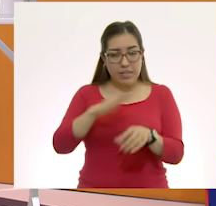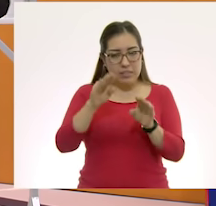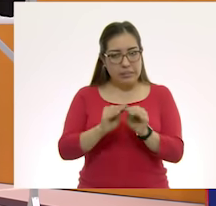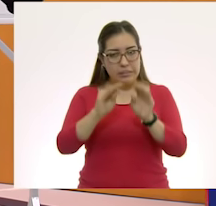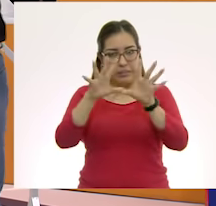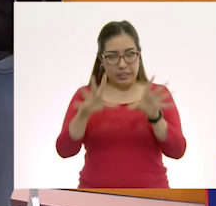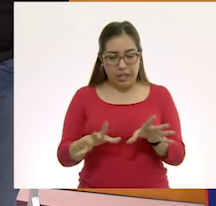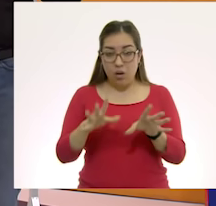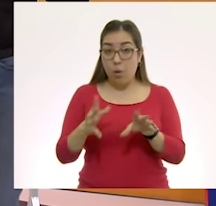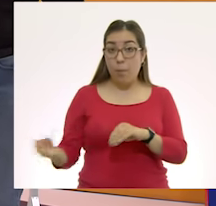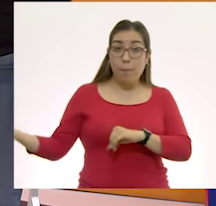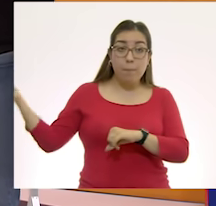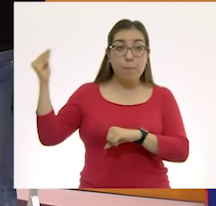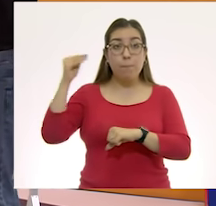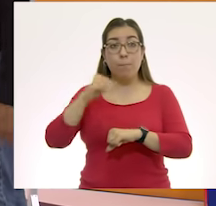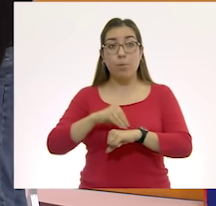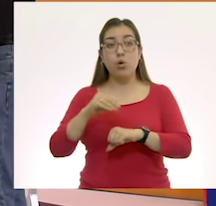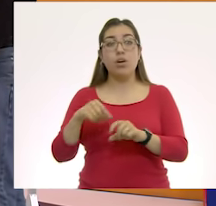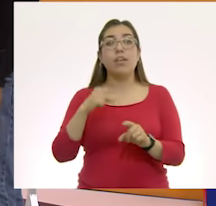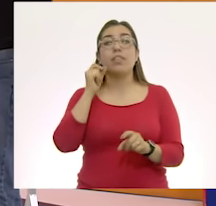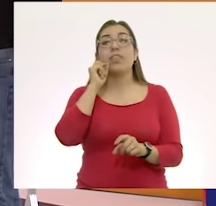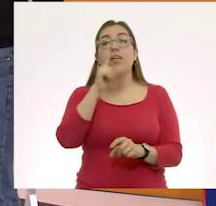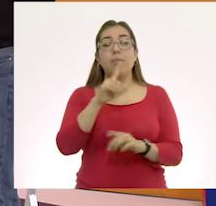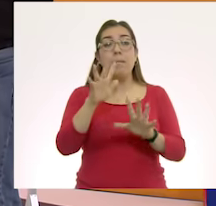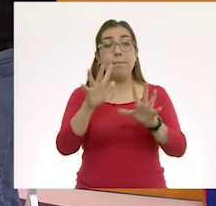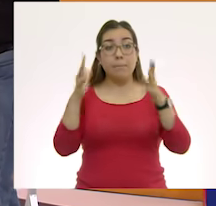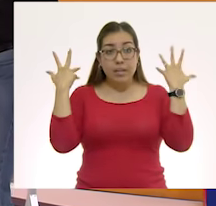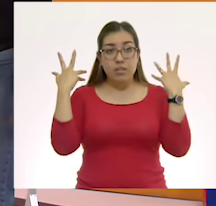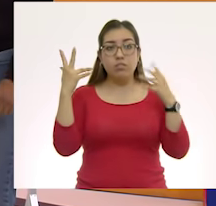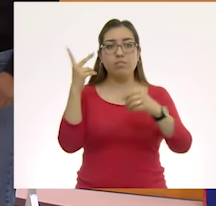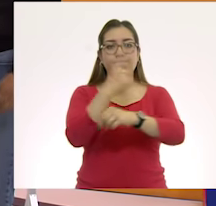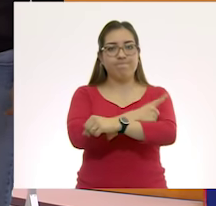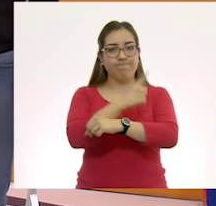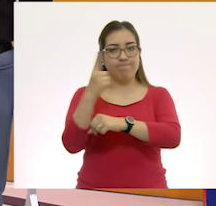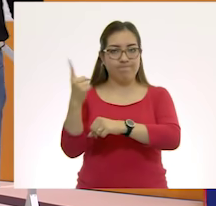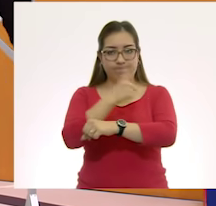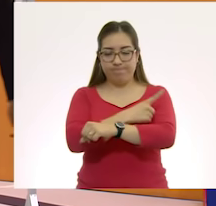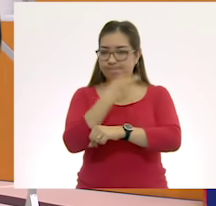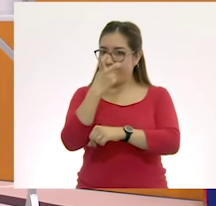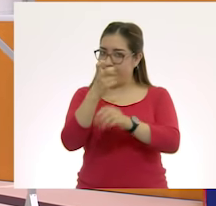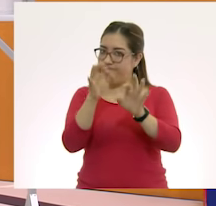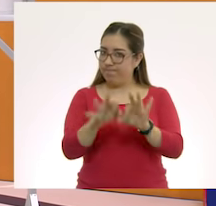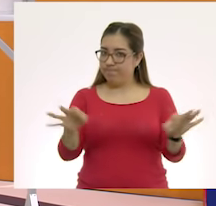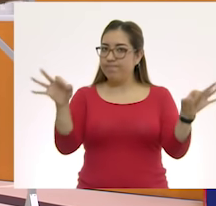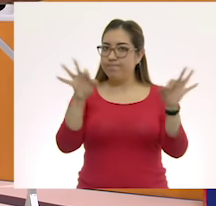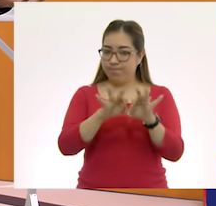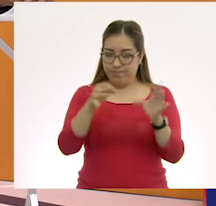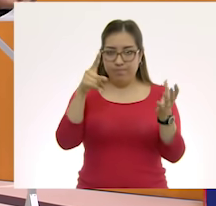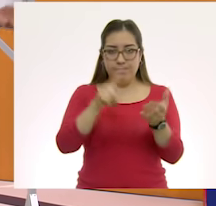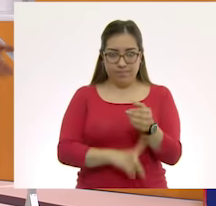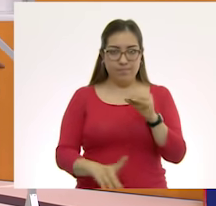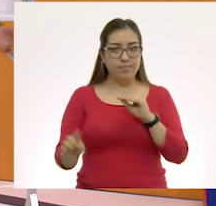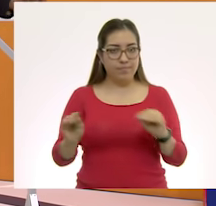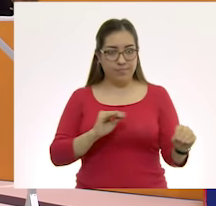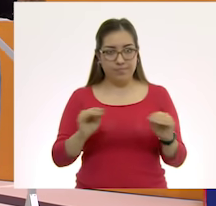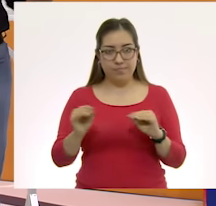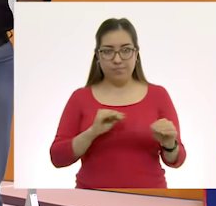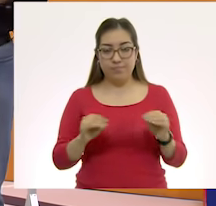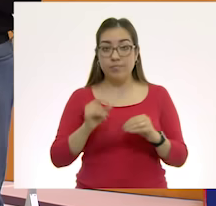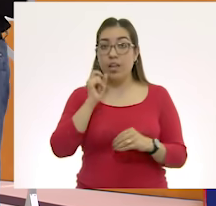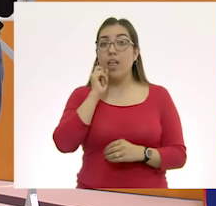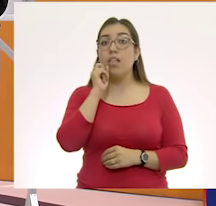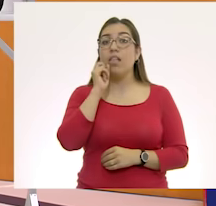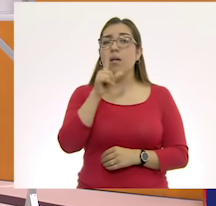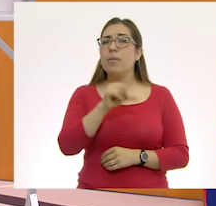además, agregamos a ello la velocidad y el ritmo, que es algo muy importante también dentro de los movimientos. Y también,